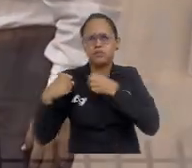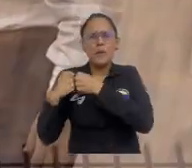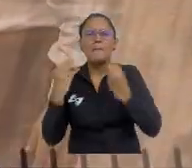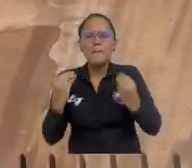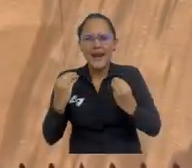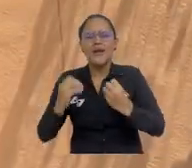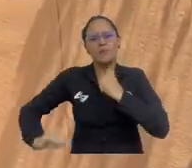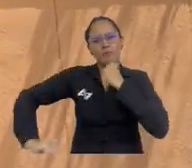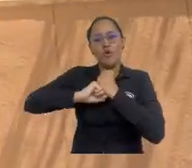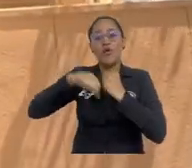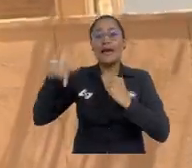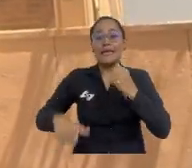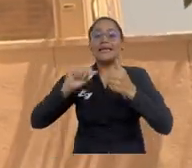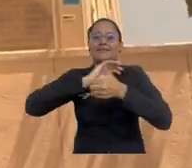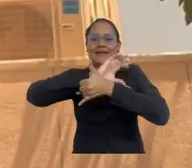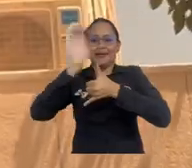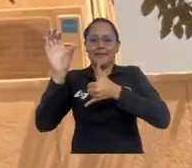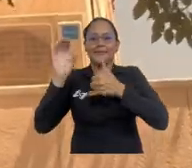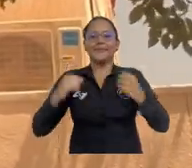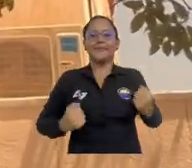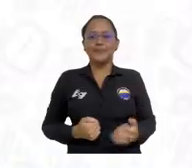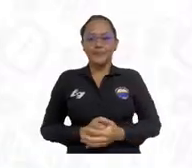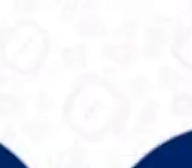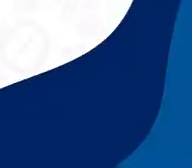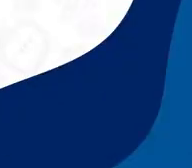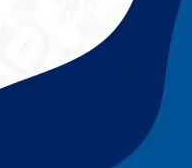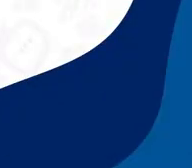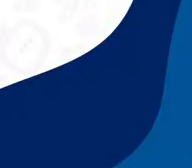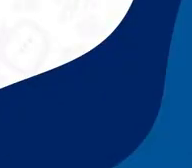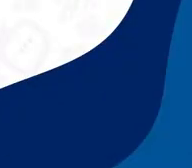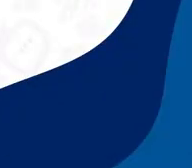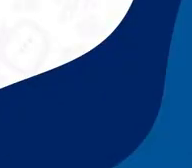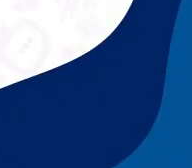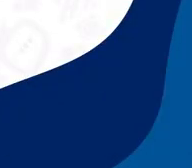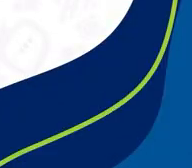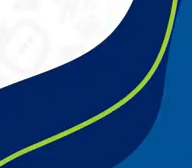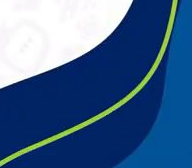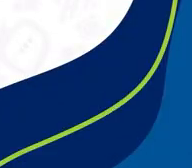de la Nación, Subdirección de Apoyo Regional Caribe.